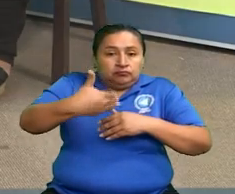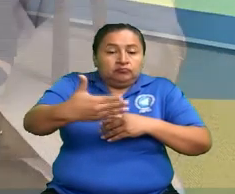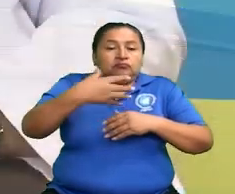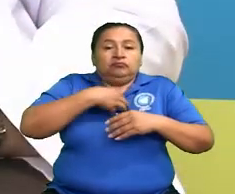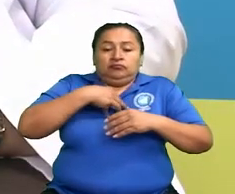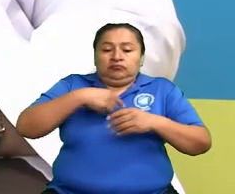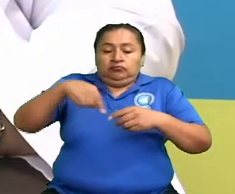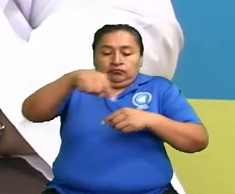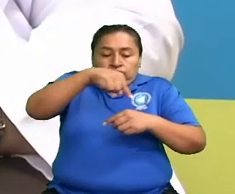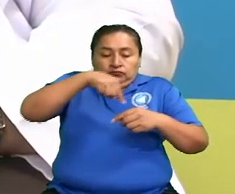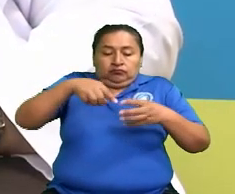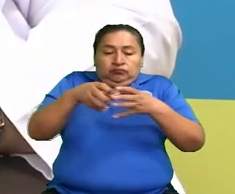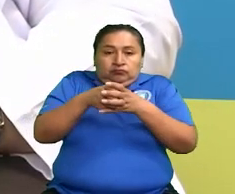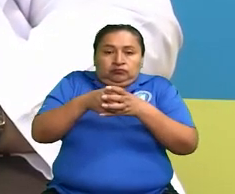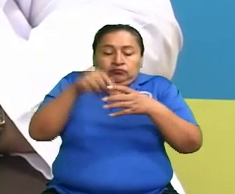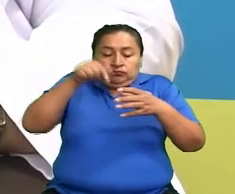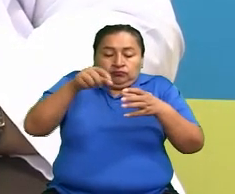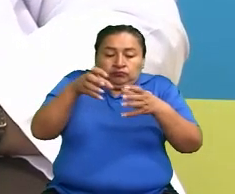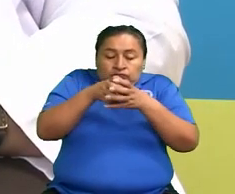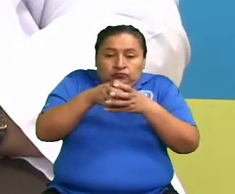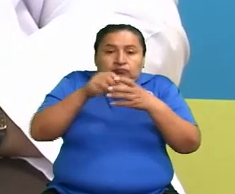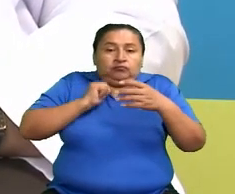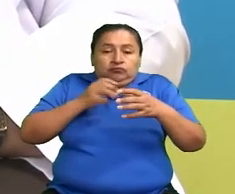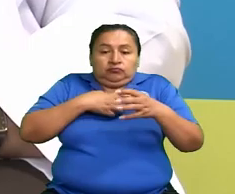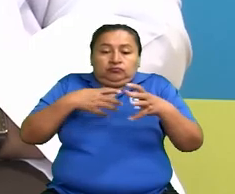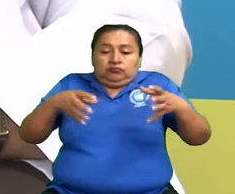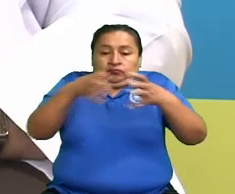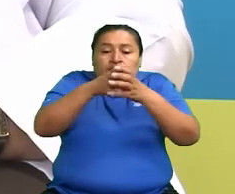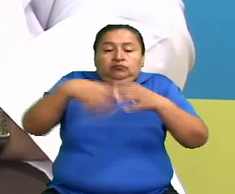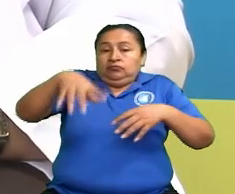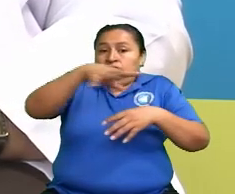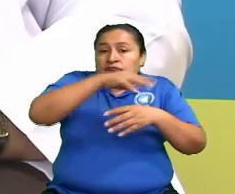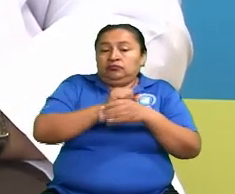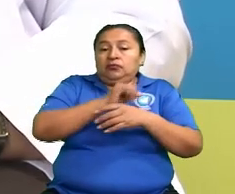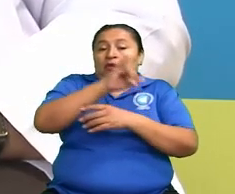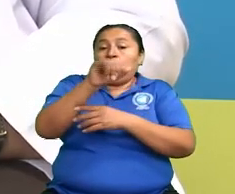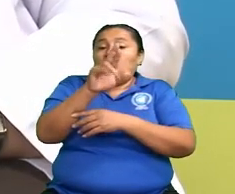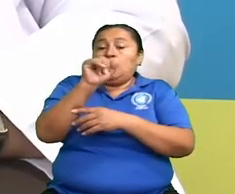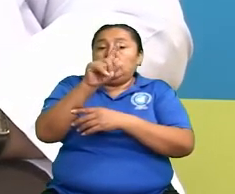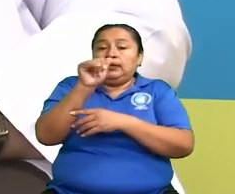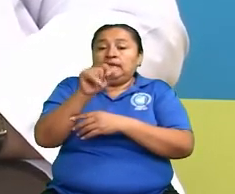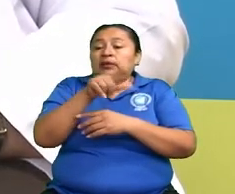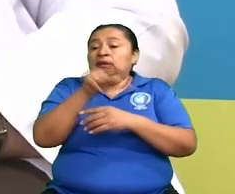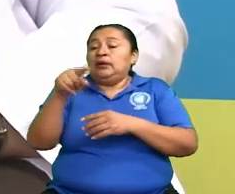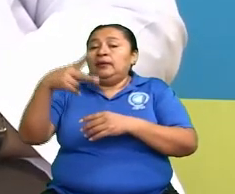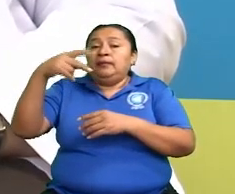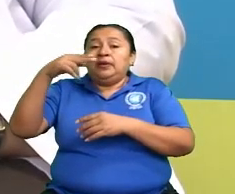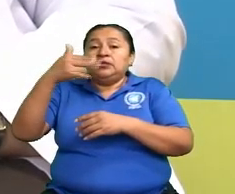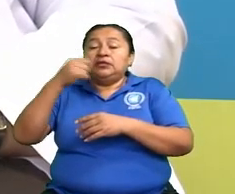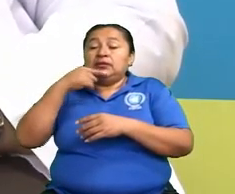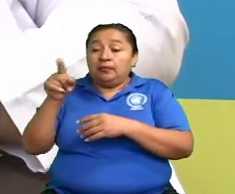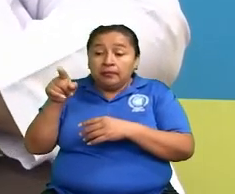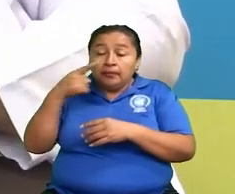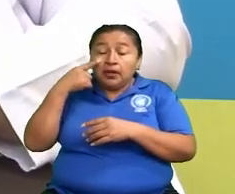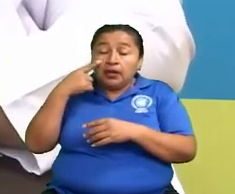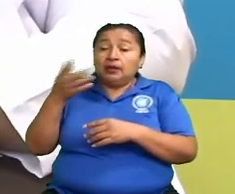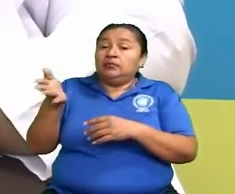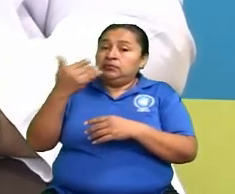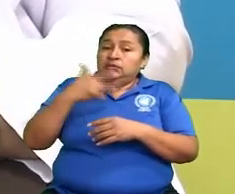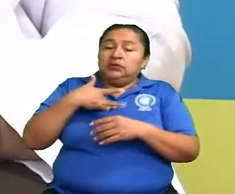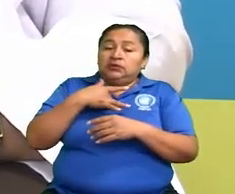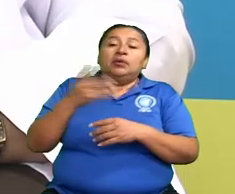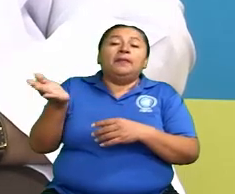desde nuestro círculo, dentro de nuestra comunidad. Juanita llega donde Panchita y le dice, mira, necesitamos